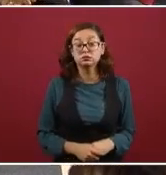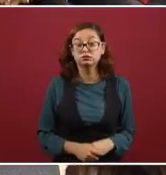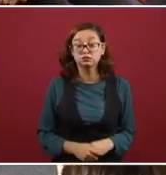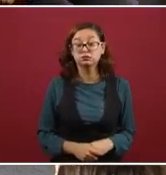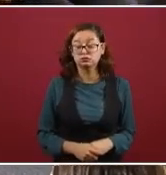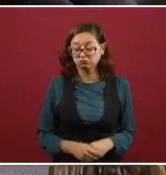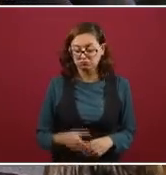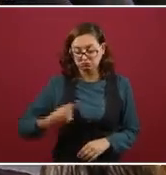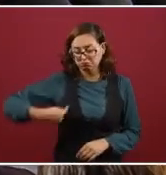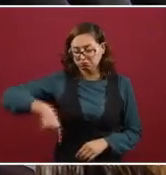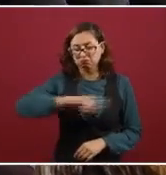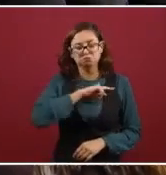en otros temas,